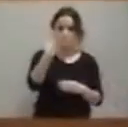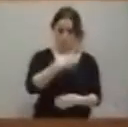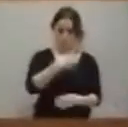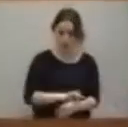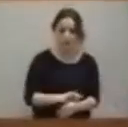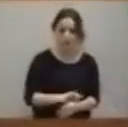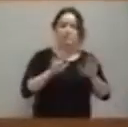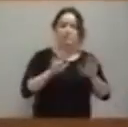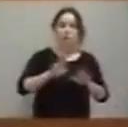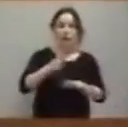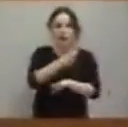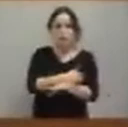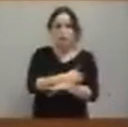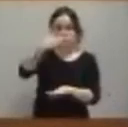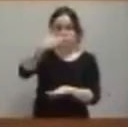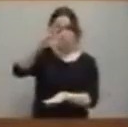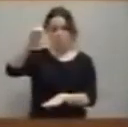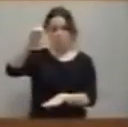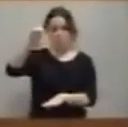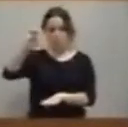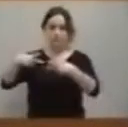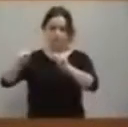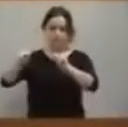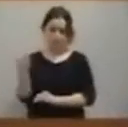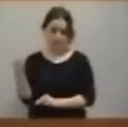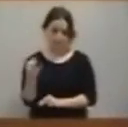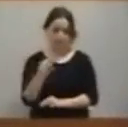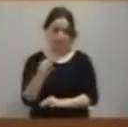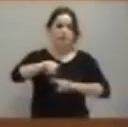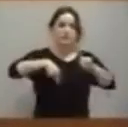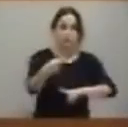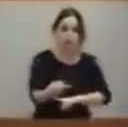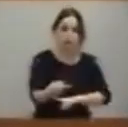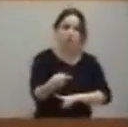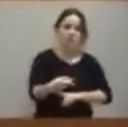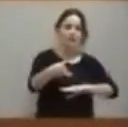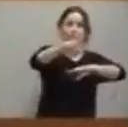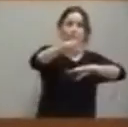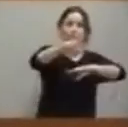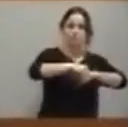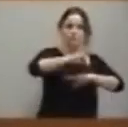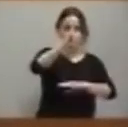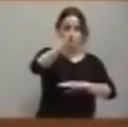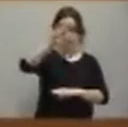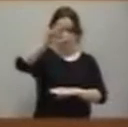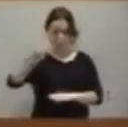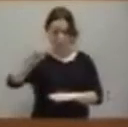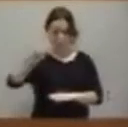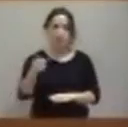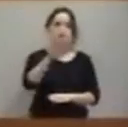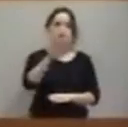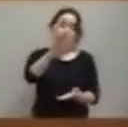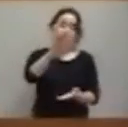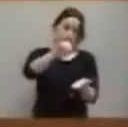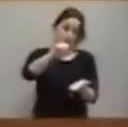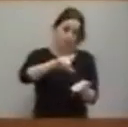finalice la Zalia, tendremos algo más de 1,5 millones de metros cuadrados disponibles en el área central de Asturias,